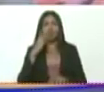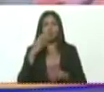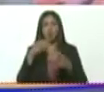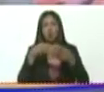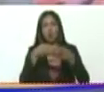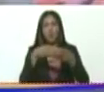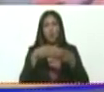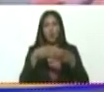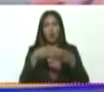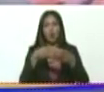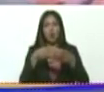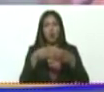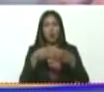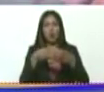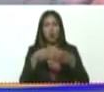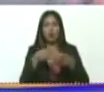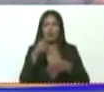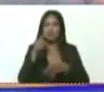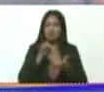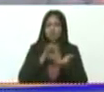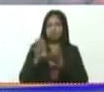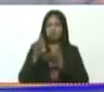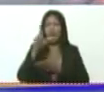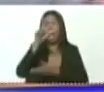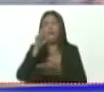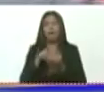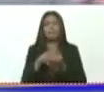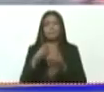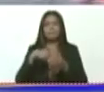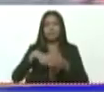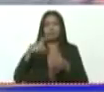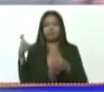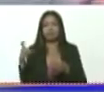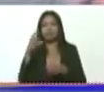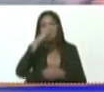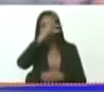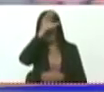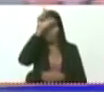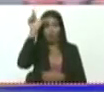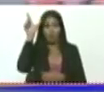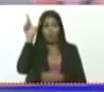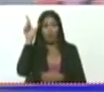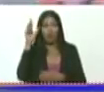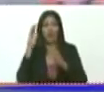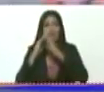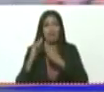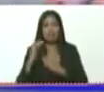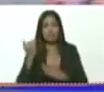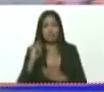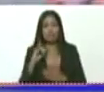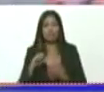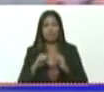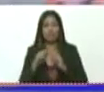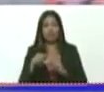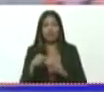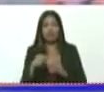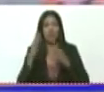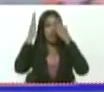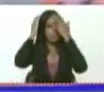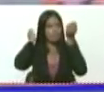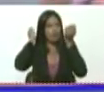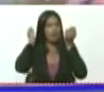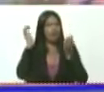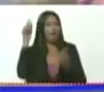ampliamente, fue para sacar a Leopoldo López de la cárcel, de la casa por cárcel, y meterlo a la embajada por